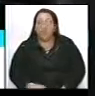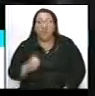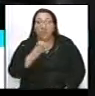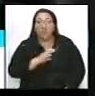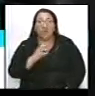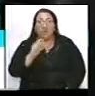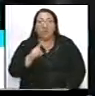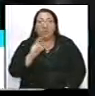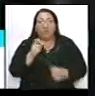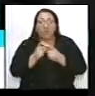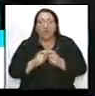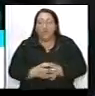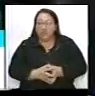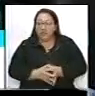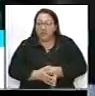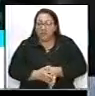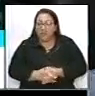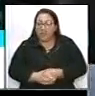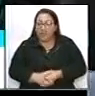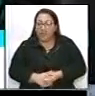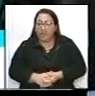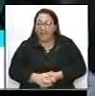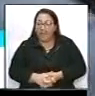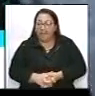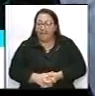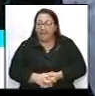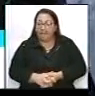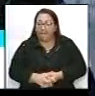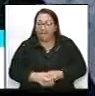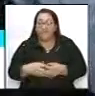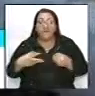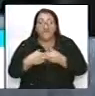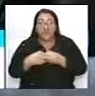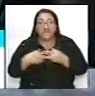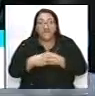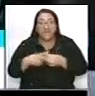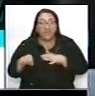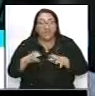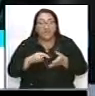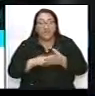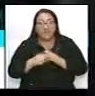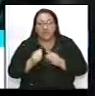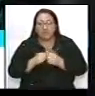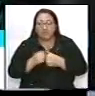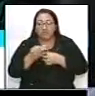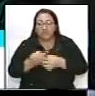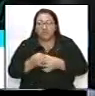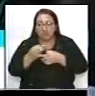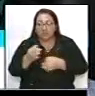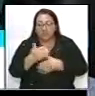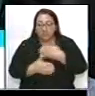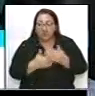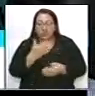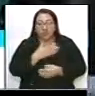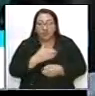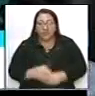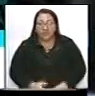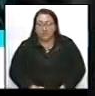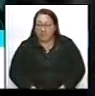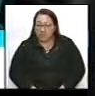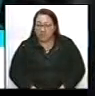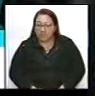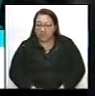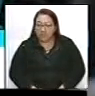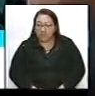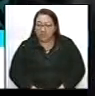de un parlamentario. Y la obstrucción que está haciendo en la dilatación de este proceso, presidenta,